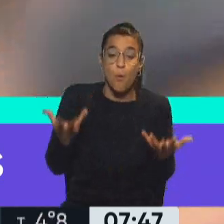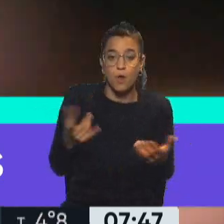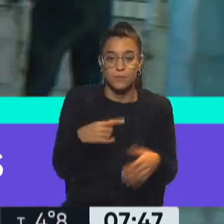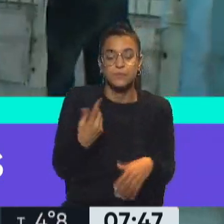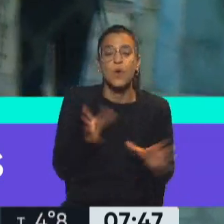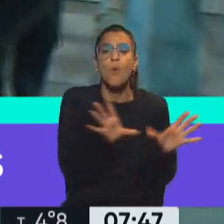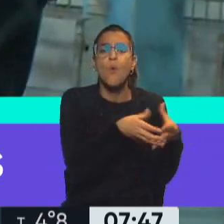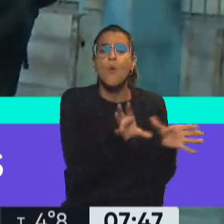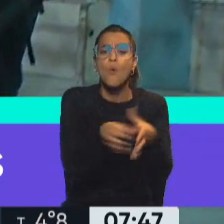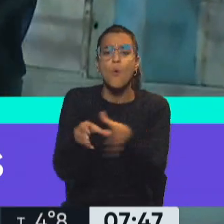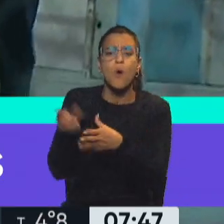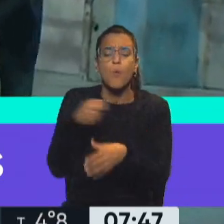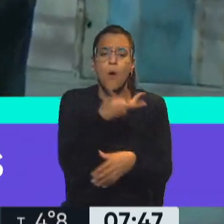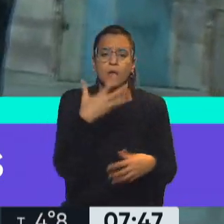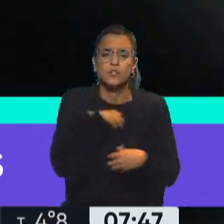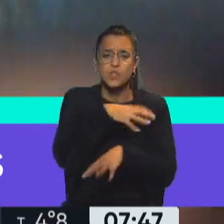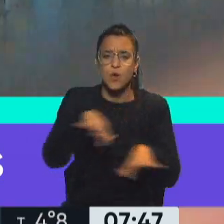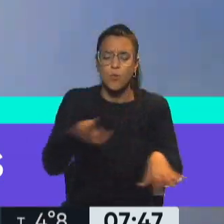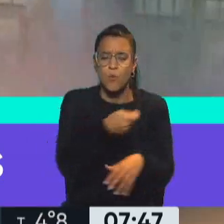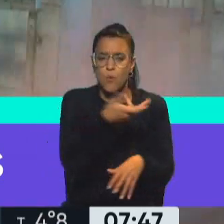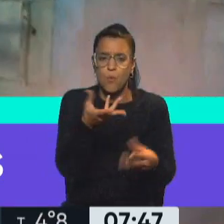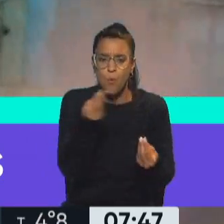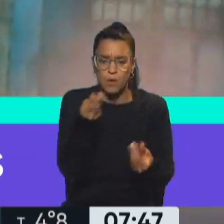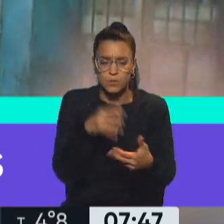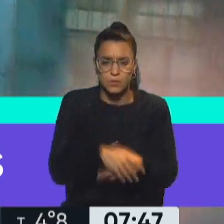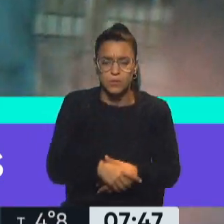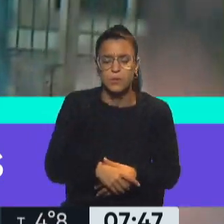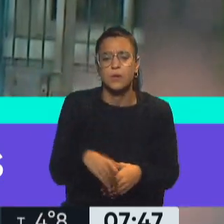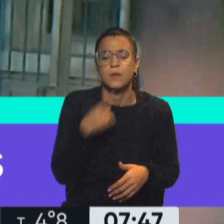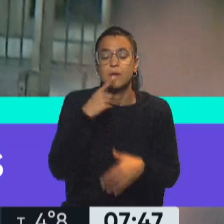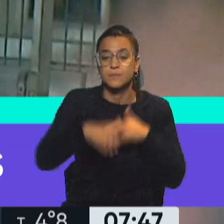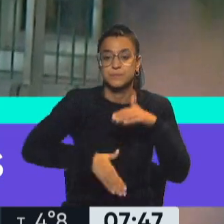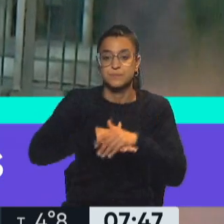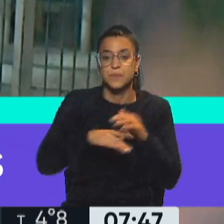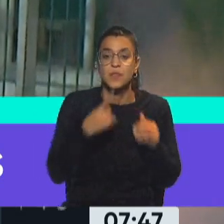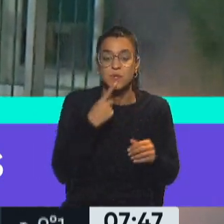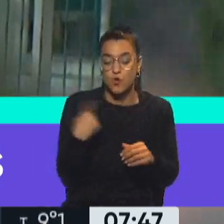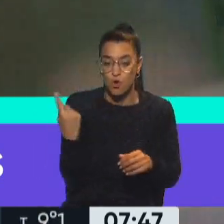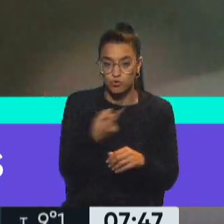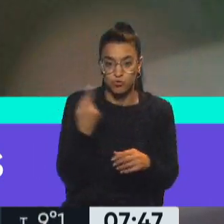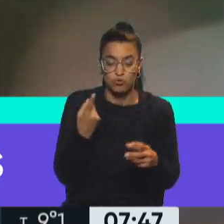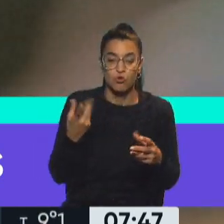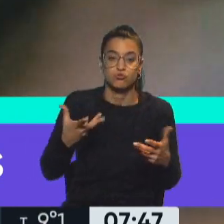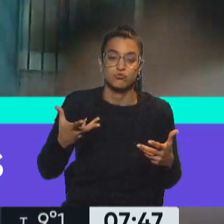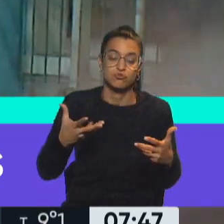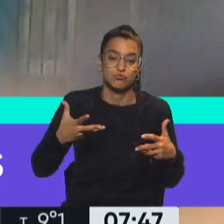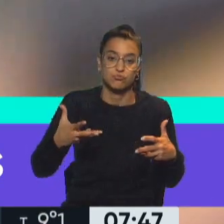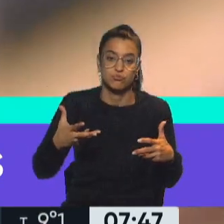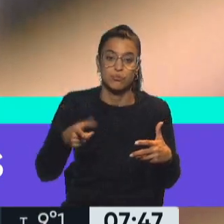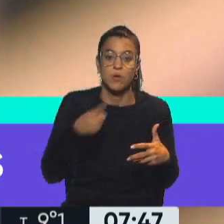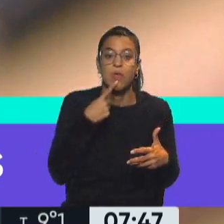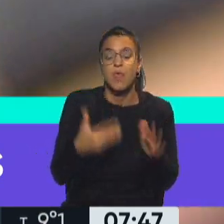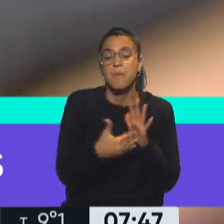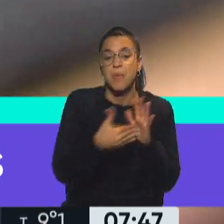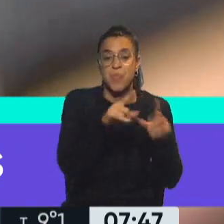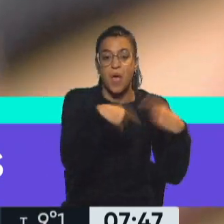Las burbujas, ¿de cuántos alumnos son las burbujas, vicerrector? La capacidad de edilicia que nosotros tenemos, y de acuerdo a las aulas